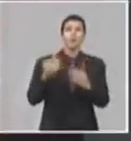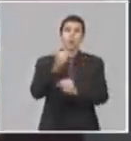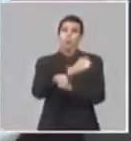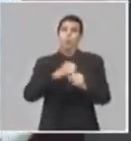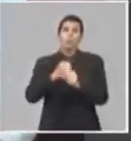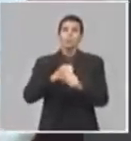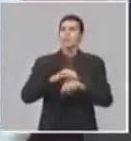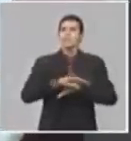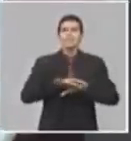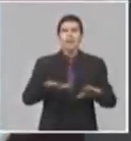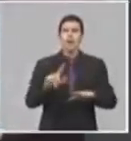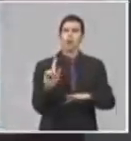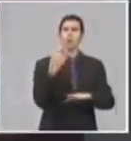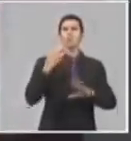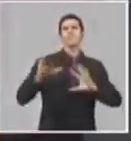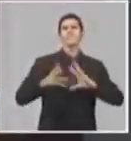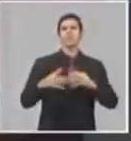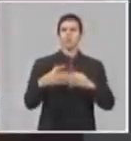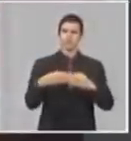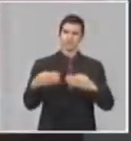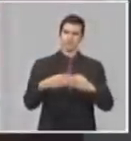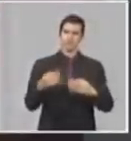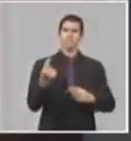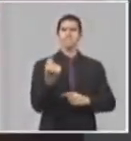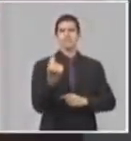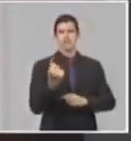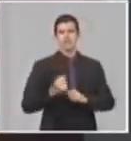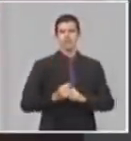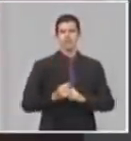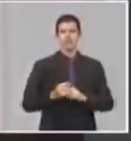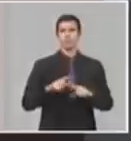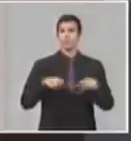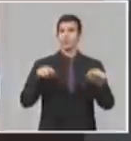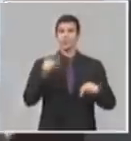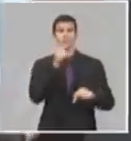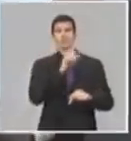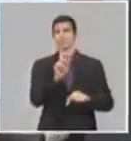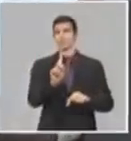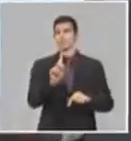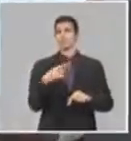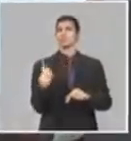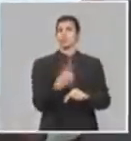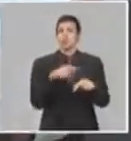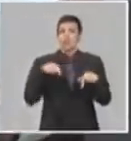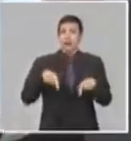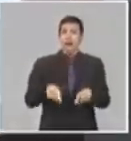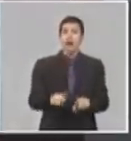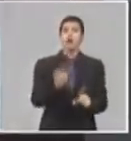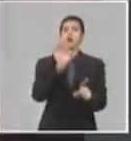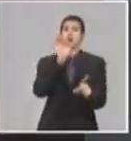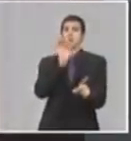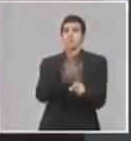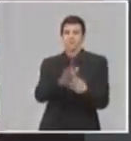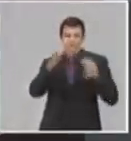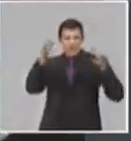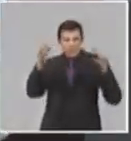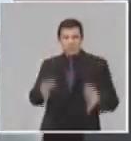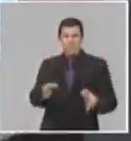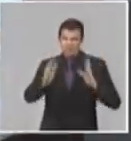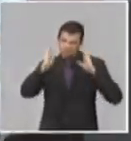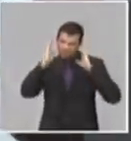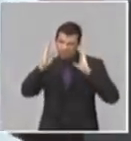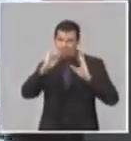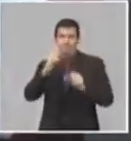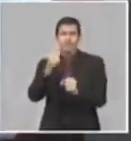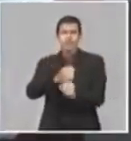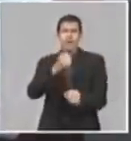su conjunto, y que ella sola, por sí sola, cuando la implementemos, va a quitar muchas, casi que la totalidad de las trabas que hoy tenemos